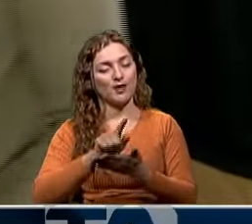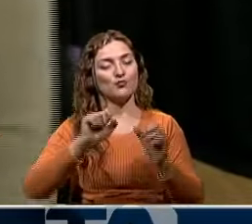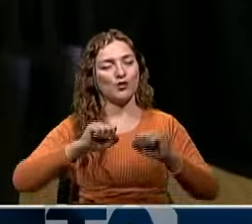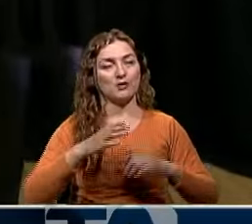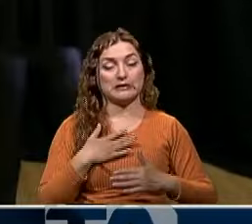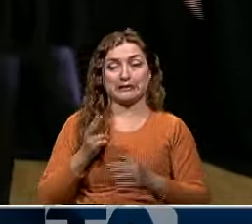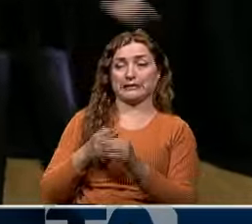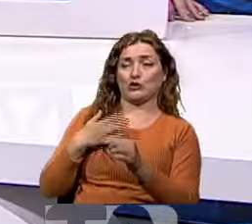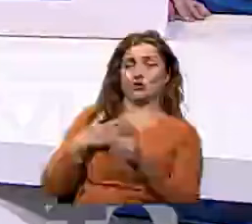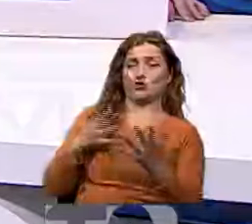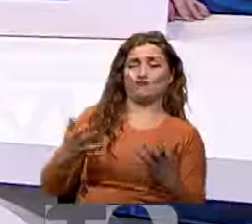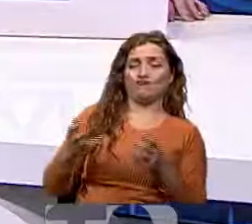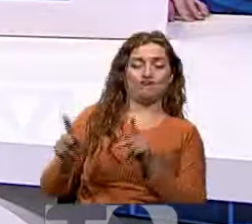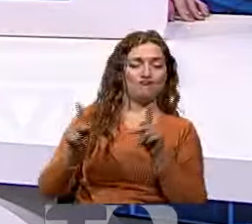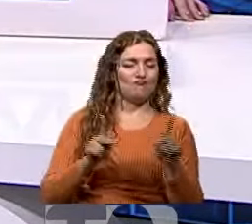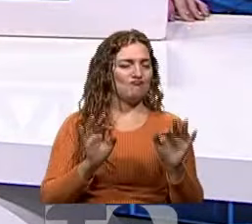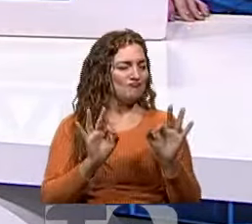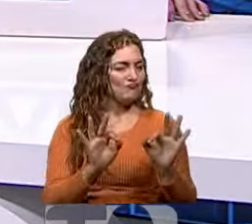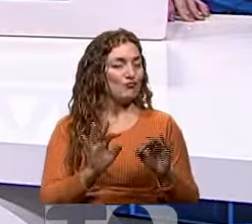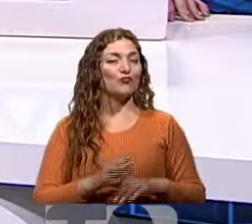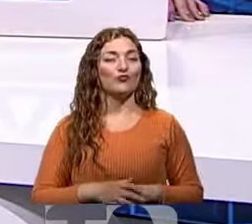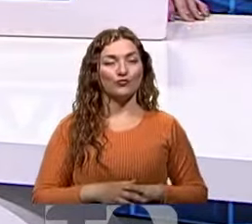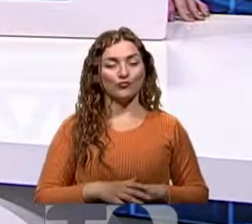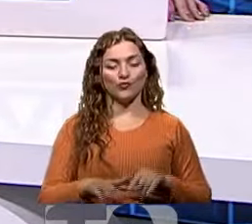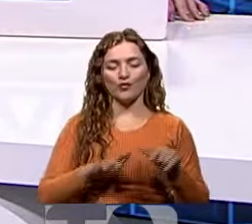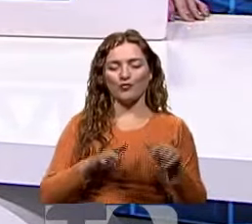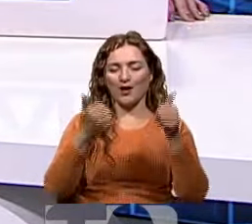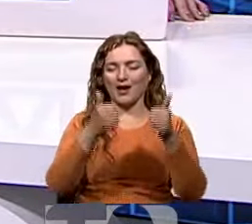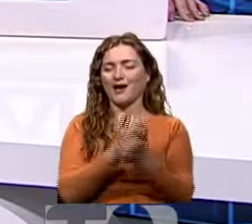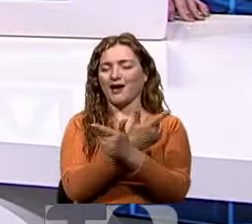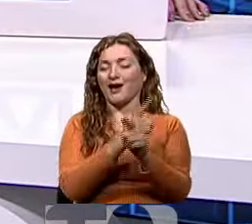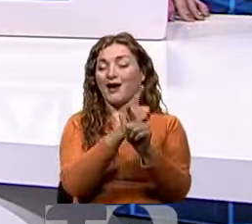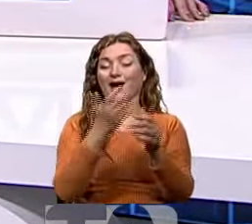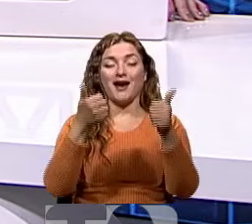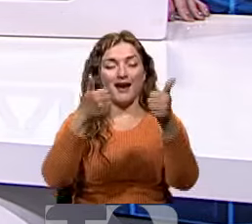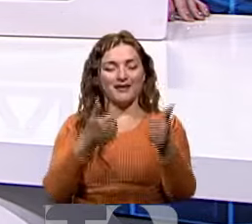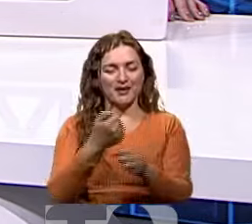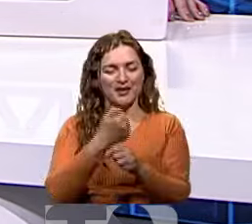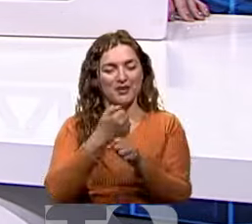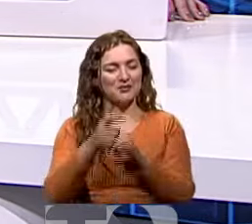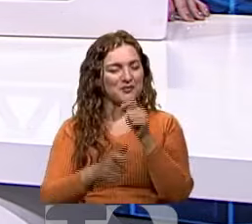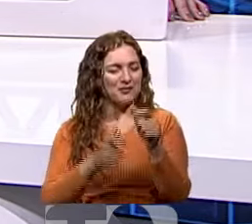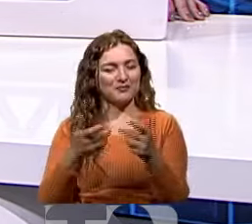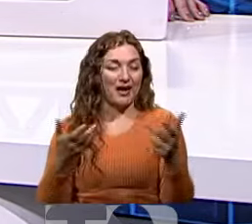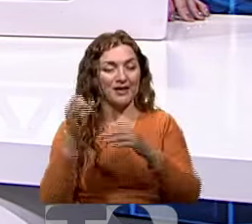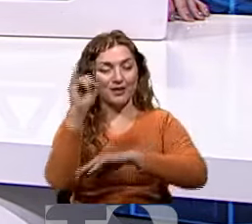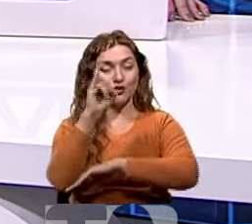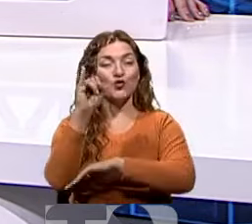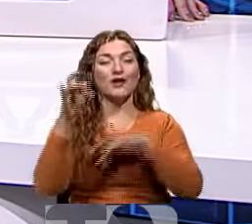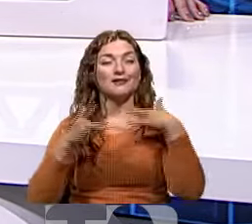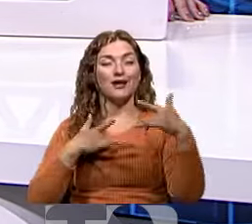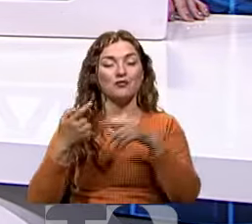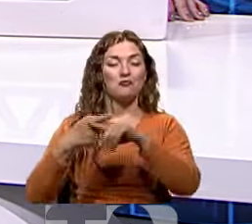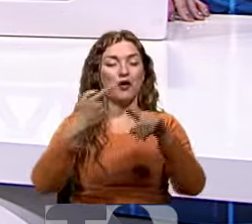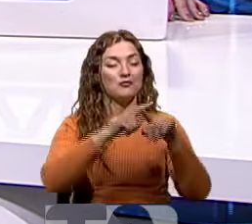Perfecto, me apunto, vamos, plan, me apunto, claro, me apunto. Que sí. Y sobre todo más espacios para el arte y la cultura, más trabajito para la gente, porque detrás de la industria del teatro se mueven un